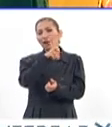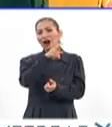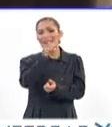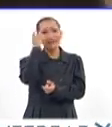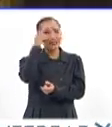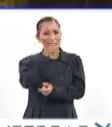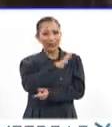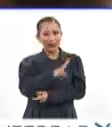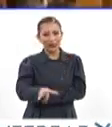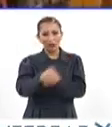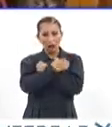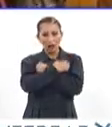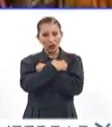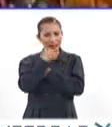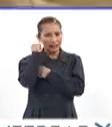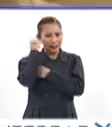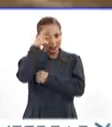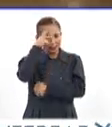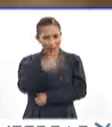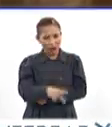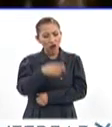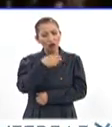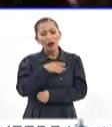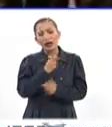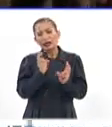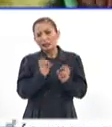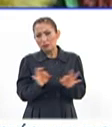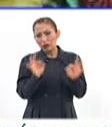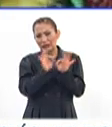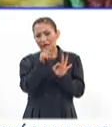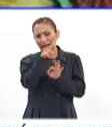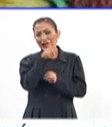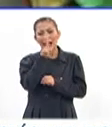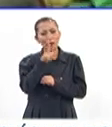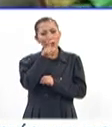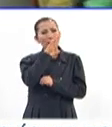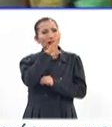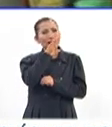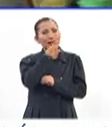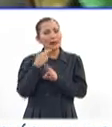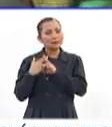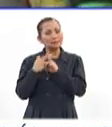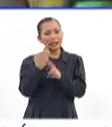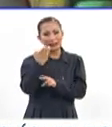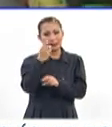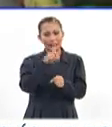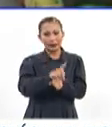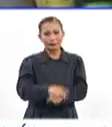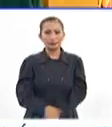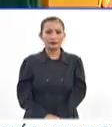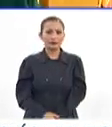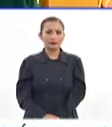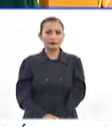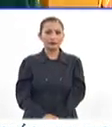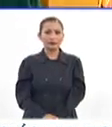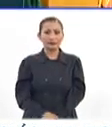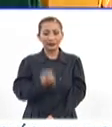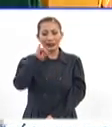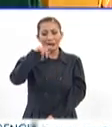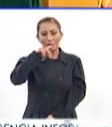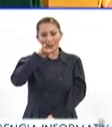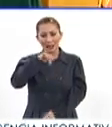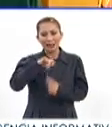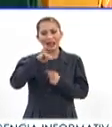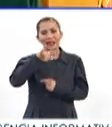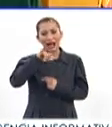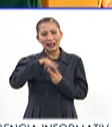directora general de Educación Indígena de México, sobre la importancia de la lengua materna y la conmemoración de este día. Con el INPI, junto con